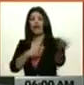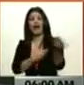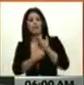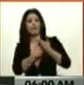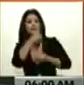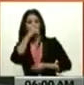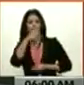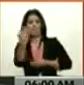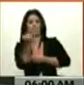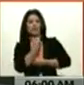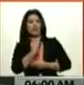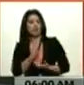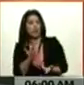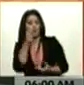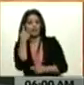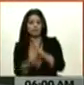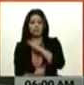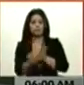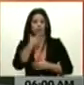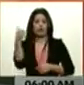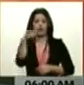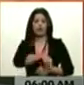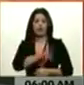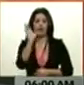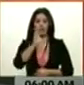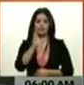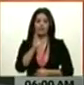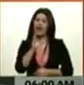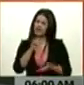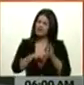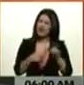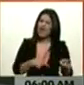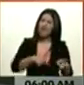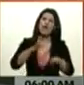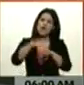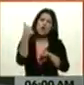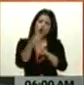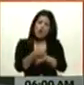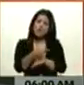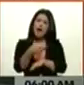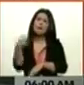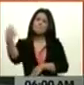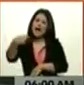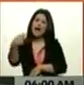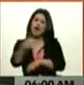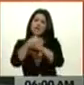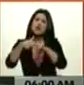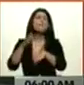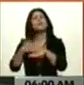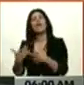a decir, Tintori, que ese señor le está pagando el gobierno para inculpar a Leopoldo, porque Leopoldo es lindo.